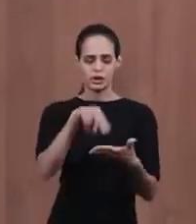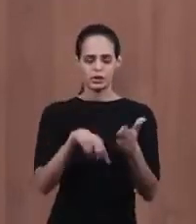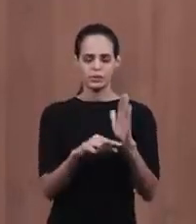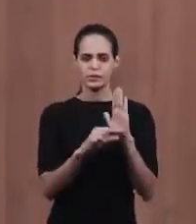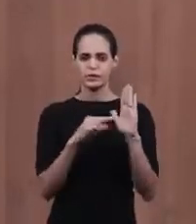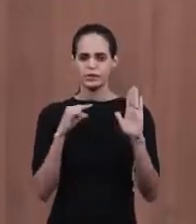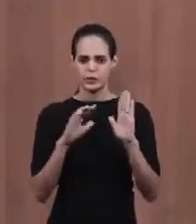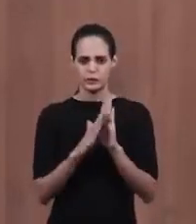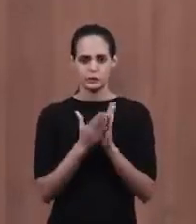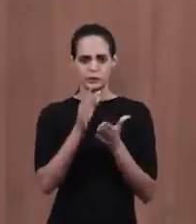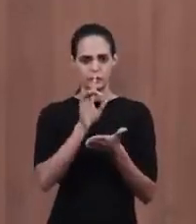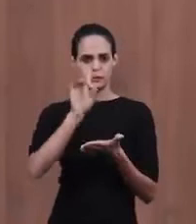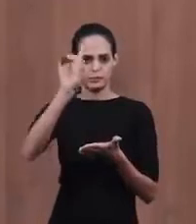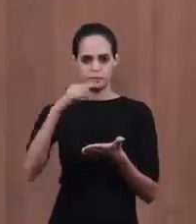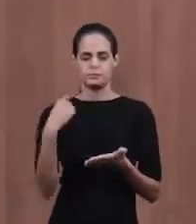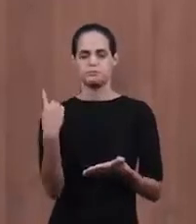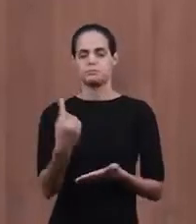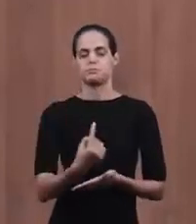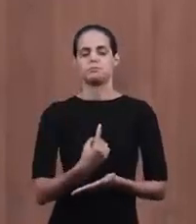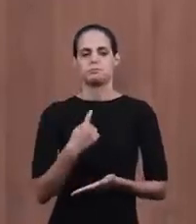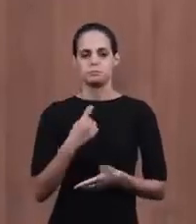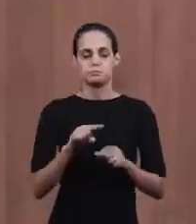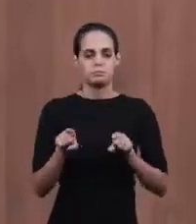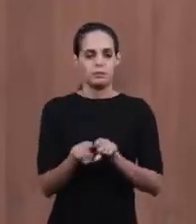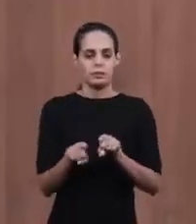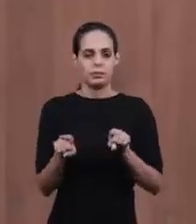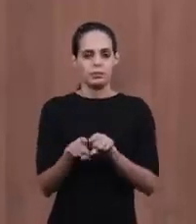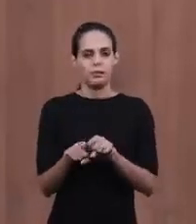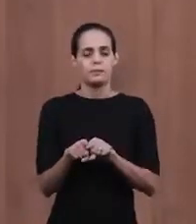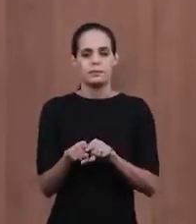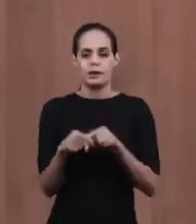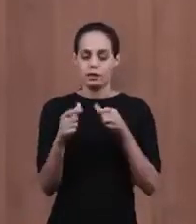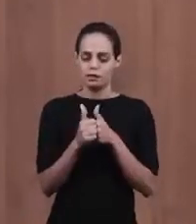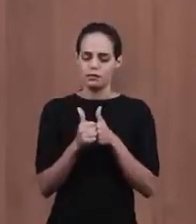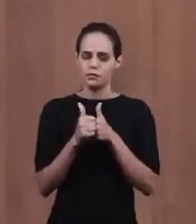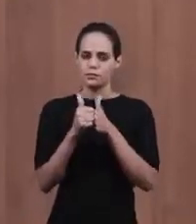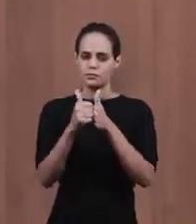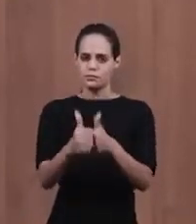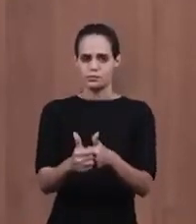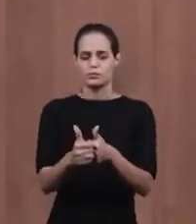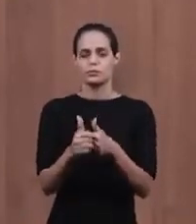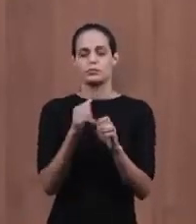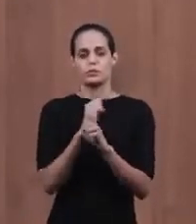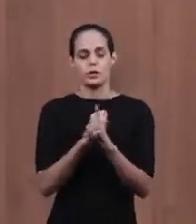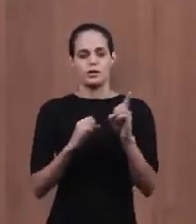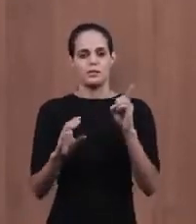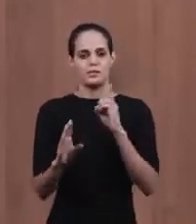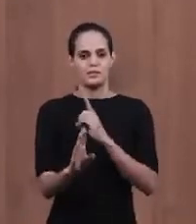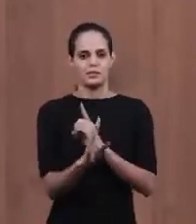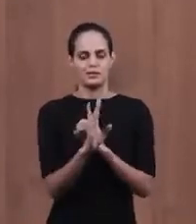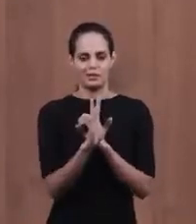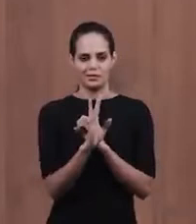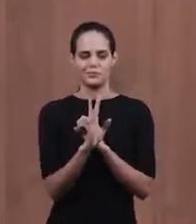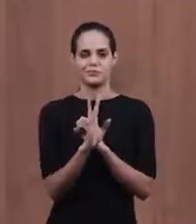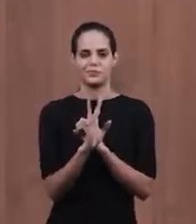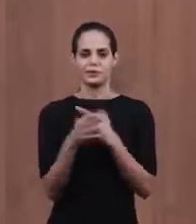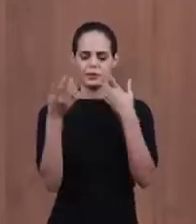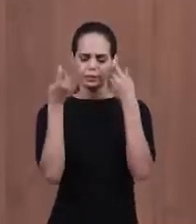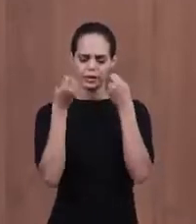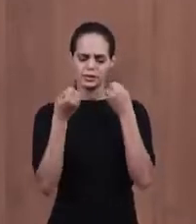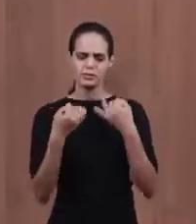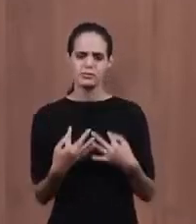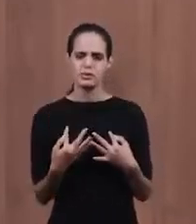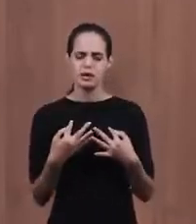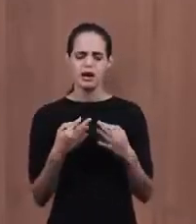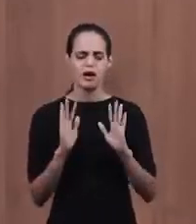la Biblia. Y también que nos acompañen en la escuela bíblica para que nos expliquen